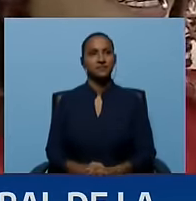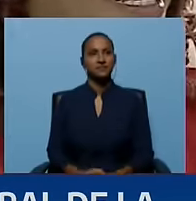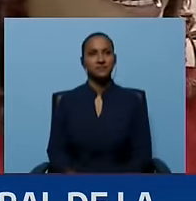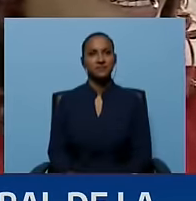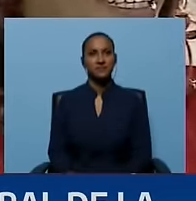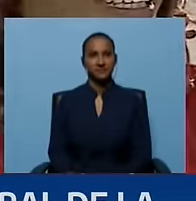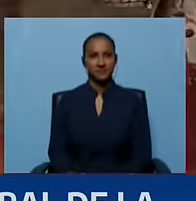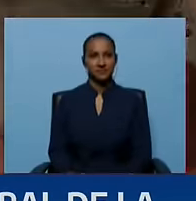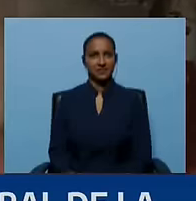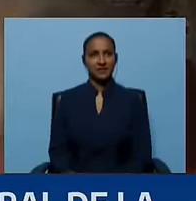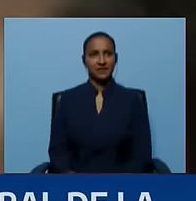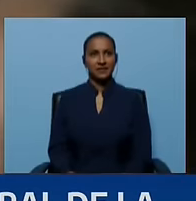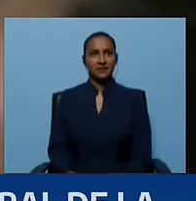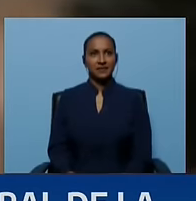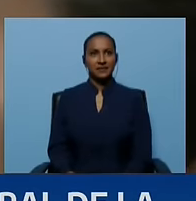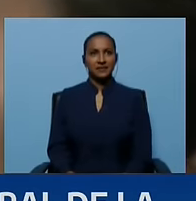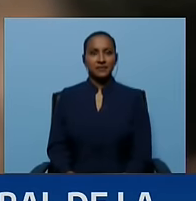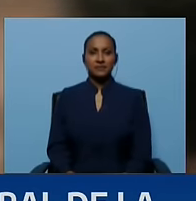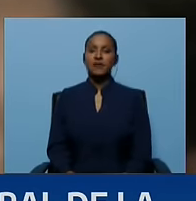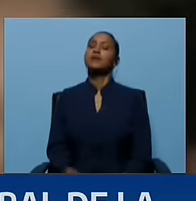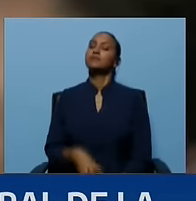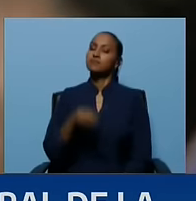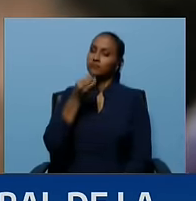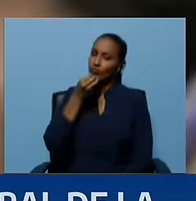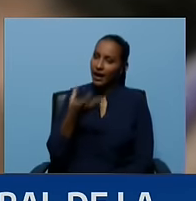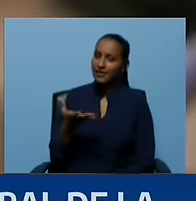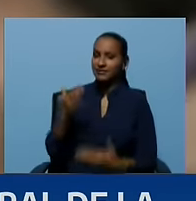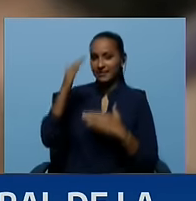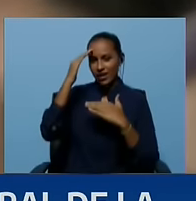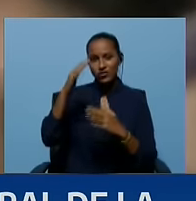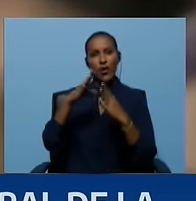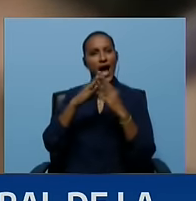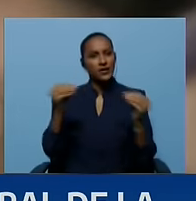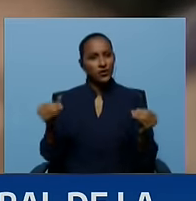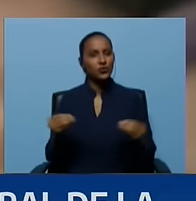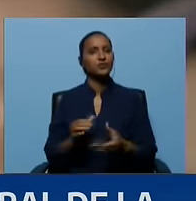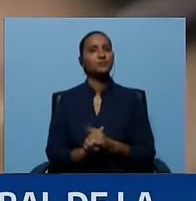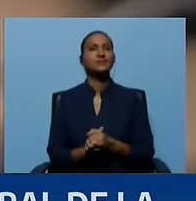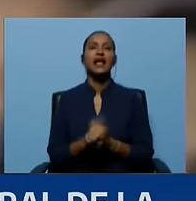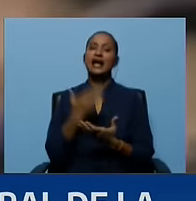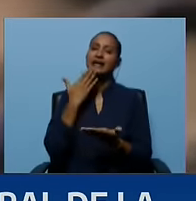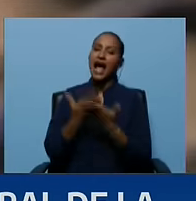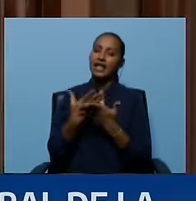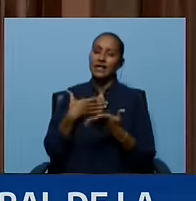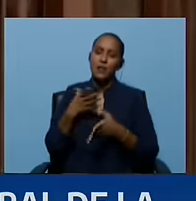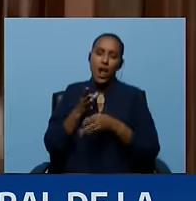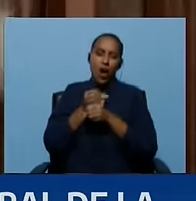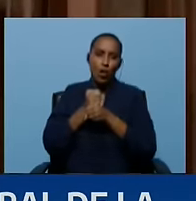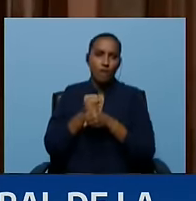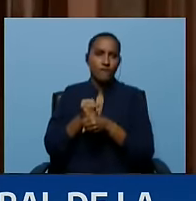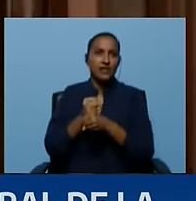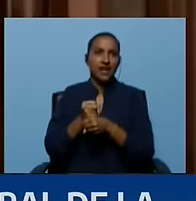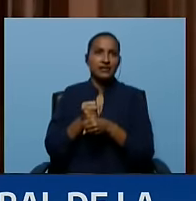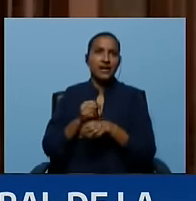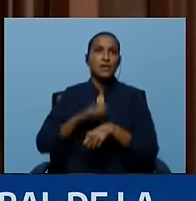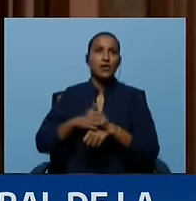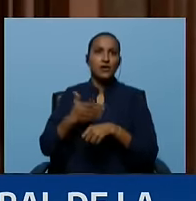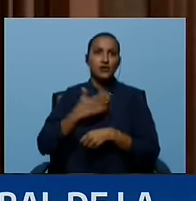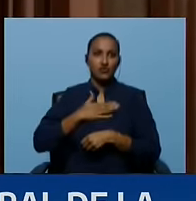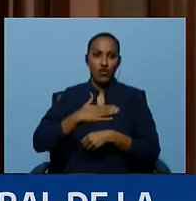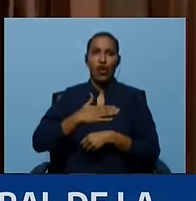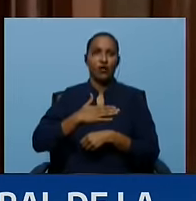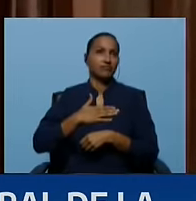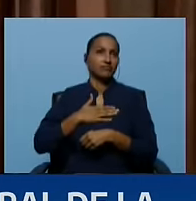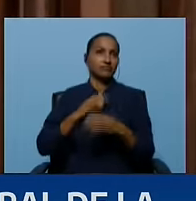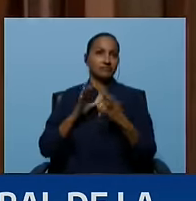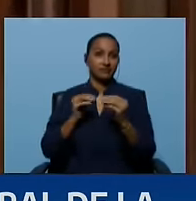Bueno, saludos a todos y a todas. Gracias, presidente, gracias por la confianza. Debo aclarar que esta barra la conozco de antes, ¿no?